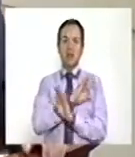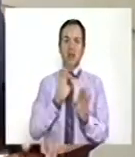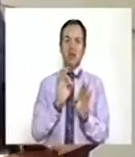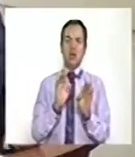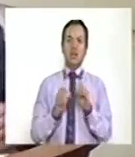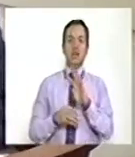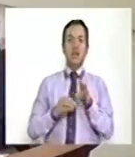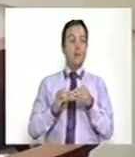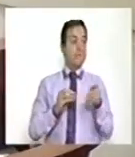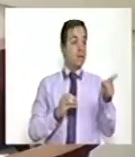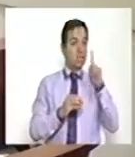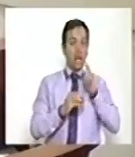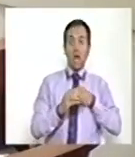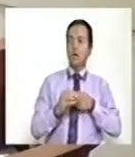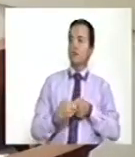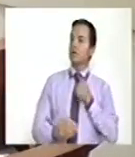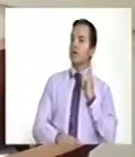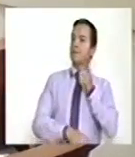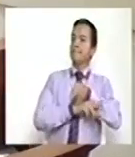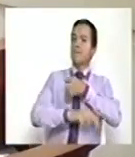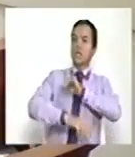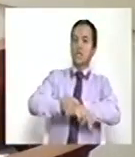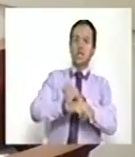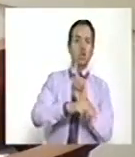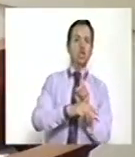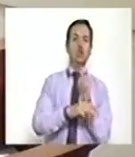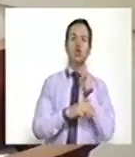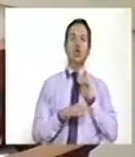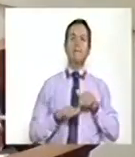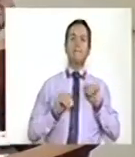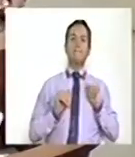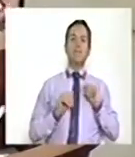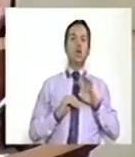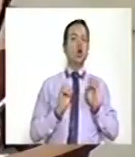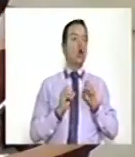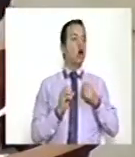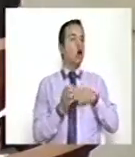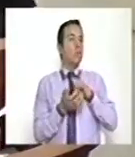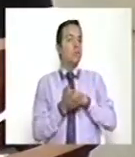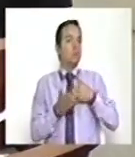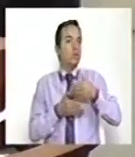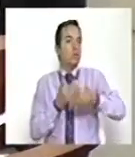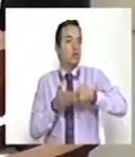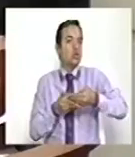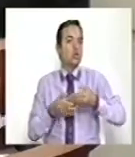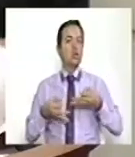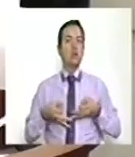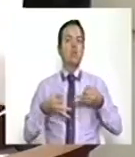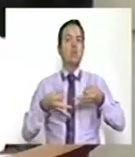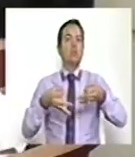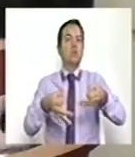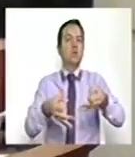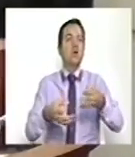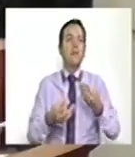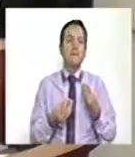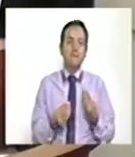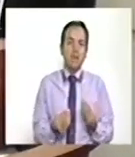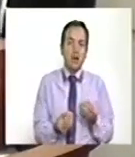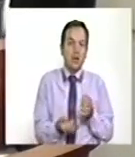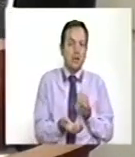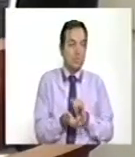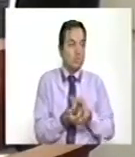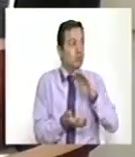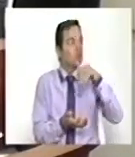órdenes de captura o simplemente dilatar los procesos para